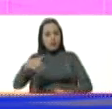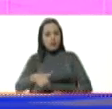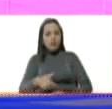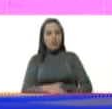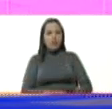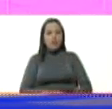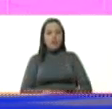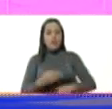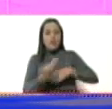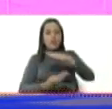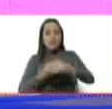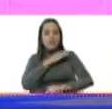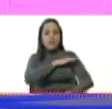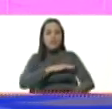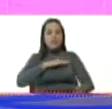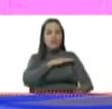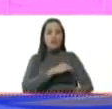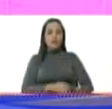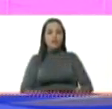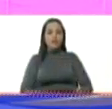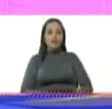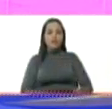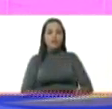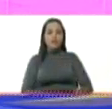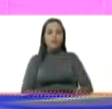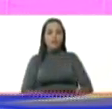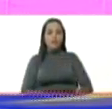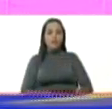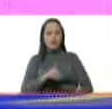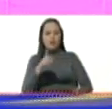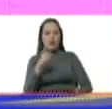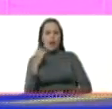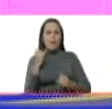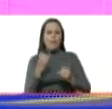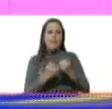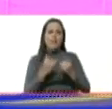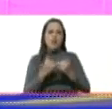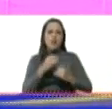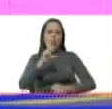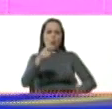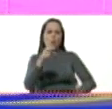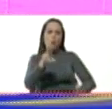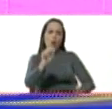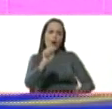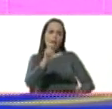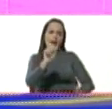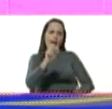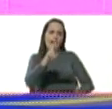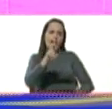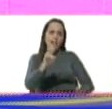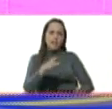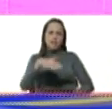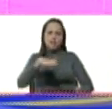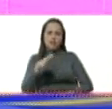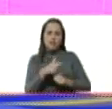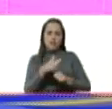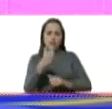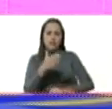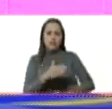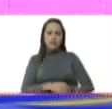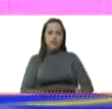presidente. Judith Guacare, ¿de dónde viene el apellido ese Guacare? Del estado Sucre. Del estado Sucre. Mi padre era de